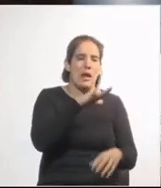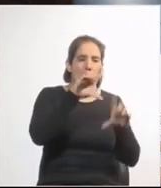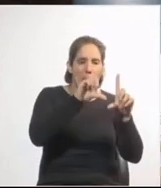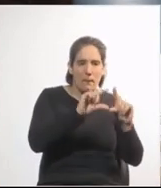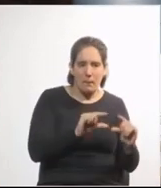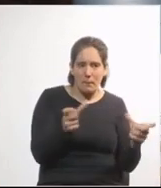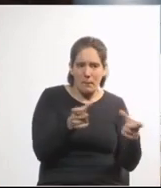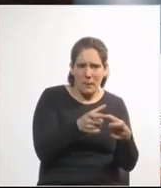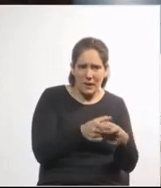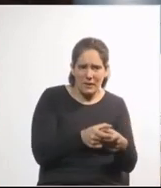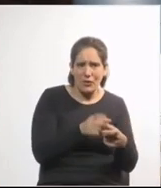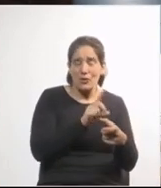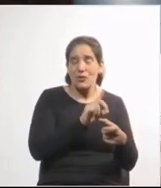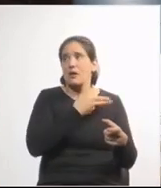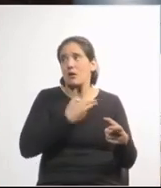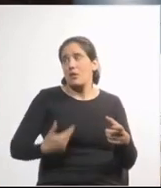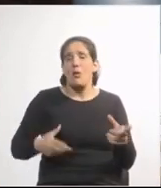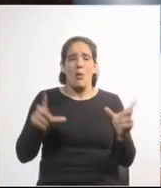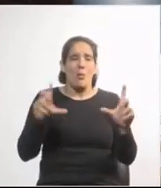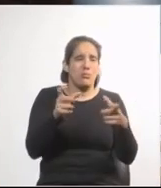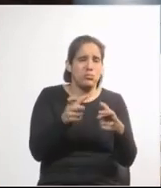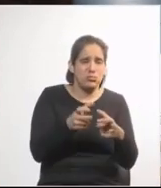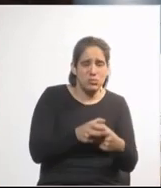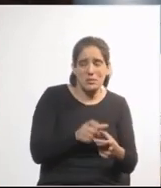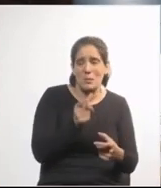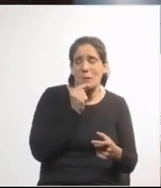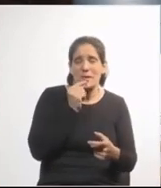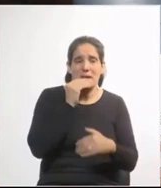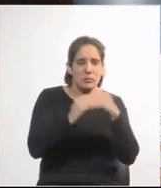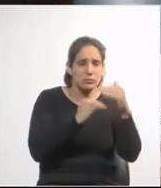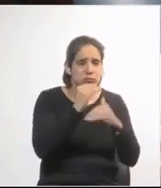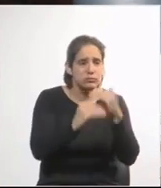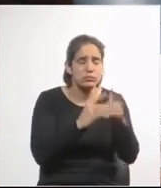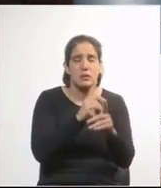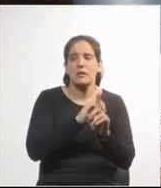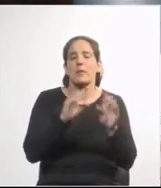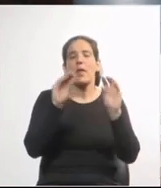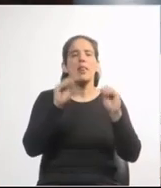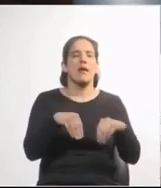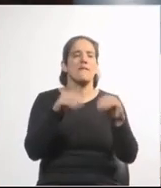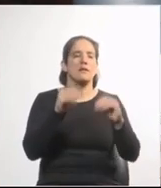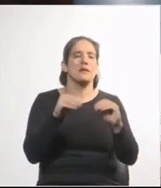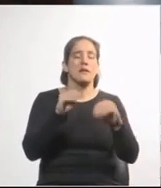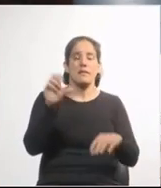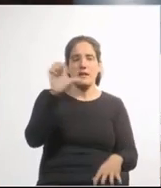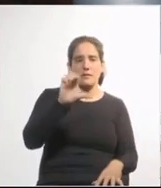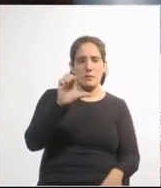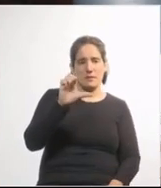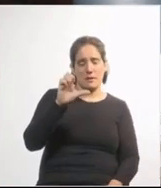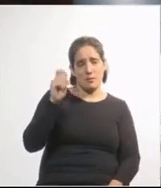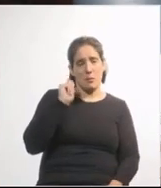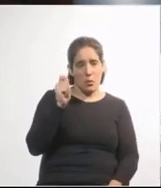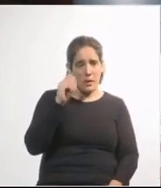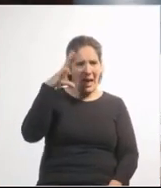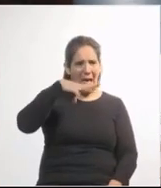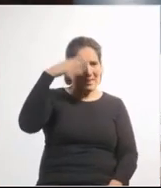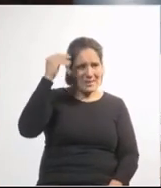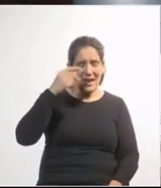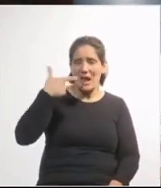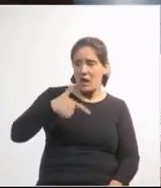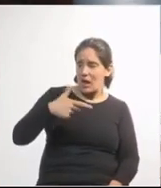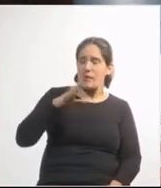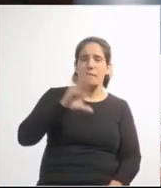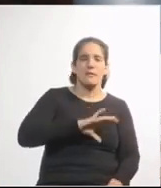la reducción del rol del Estado en la definición de las políticas de desarrollo, el debilitamiento de las empresas públicas, la no inversión